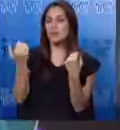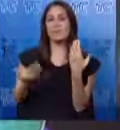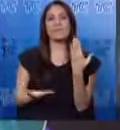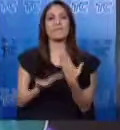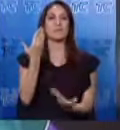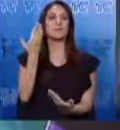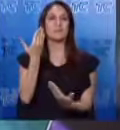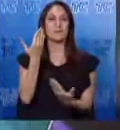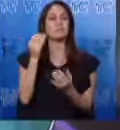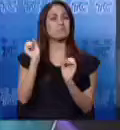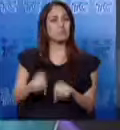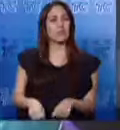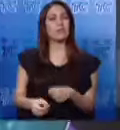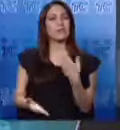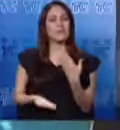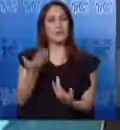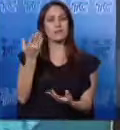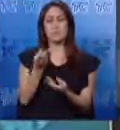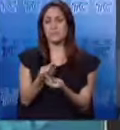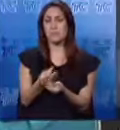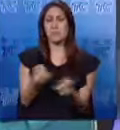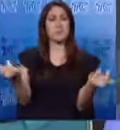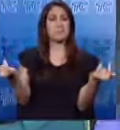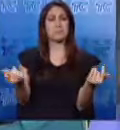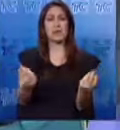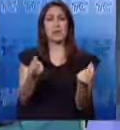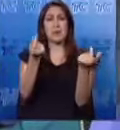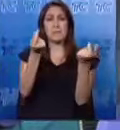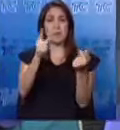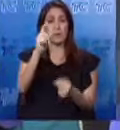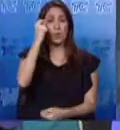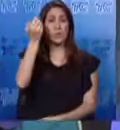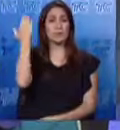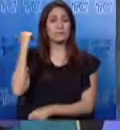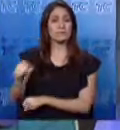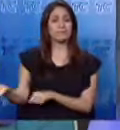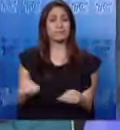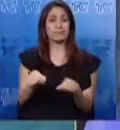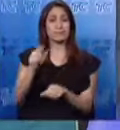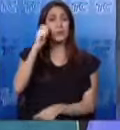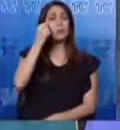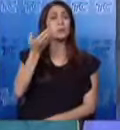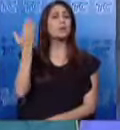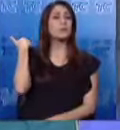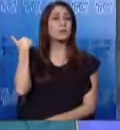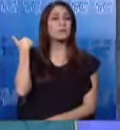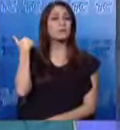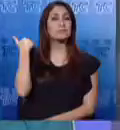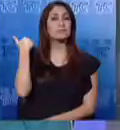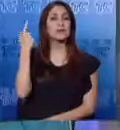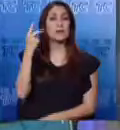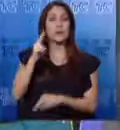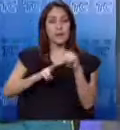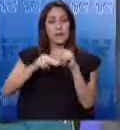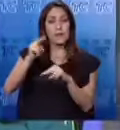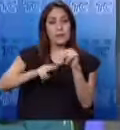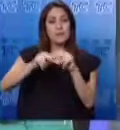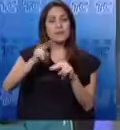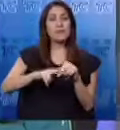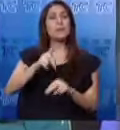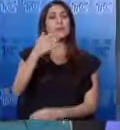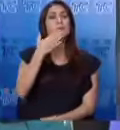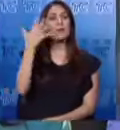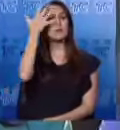fácil. O si no, recuerden el terremoto. ¿Cuánto tiempo les costó a los manabitas, a